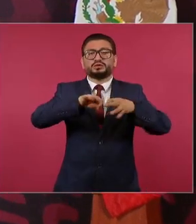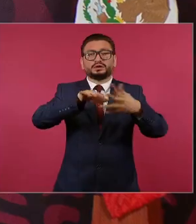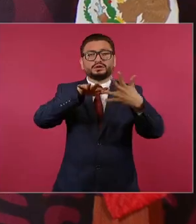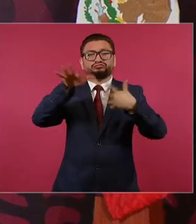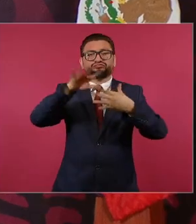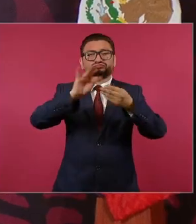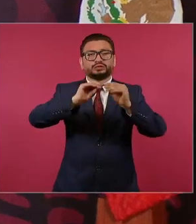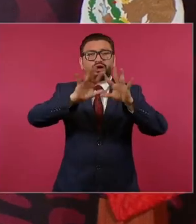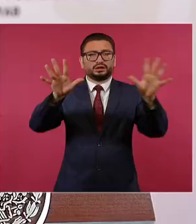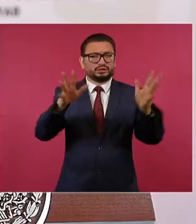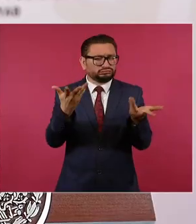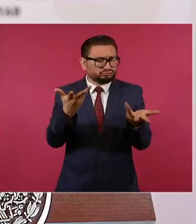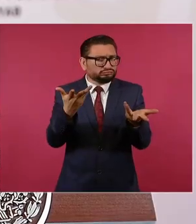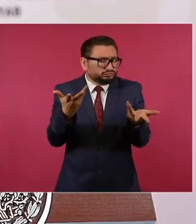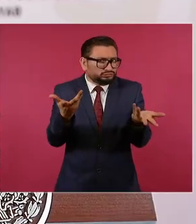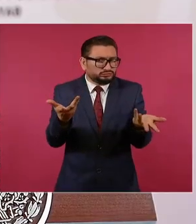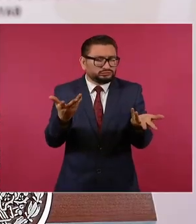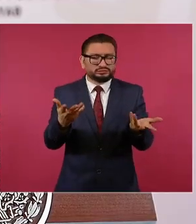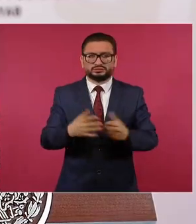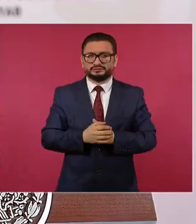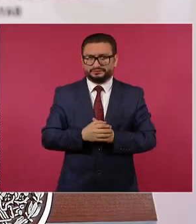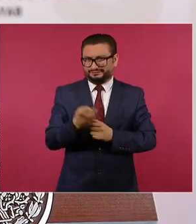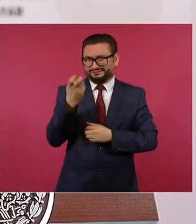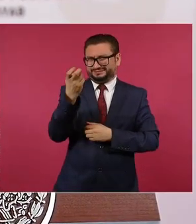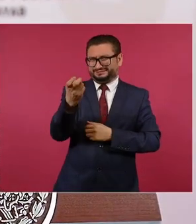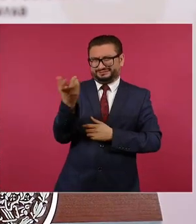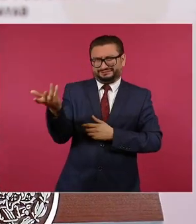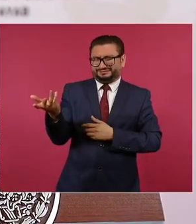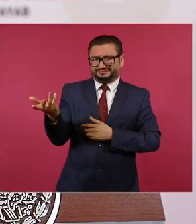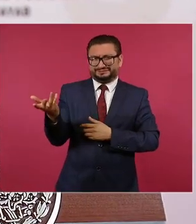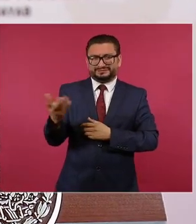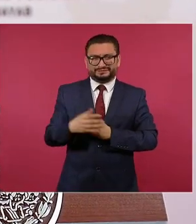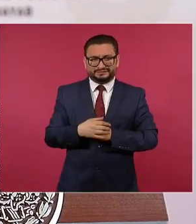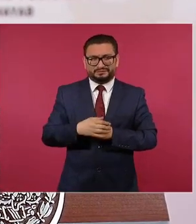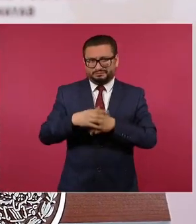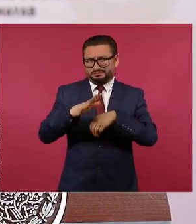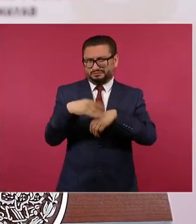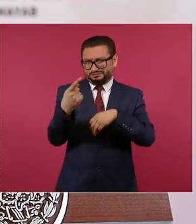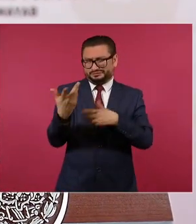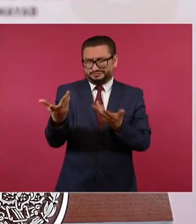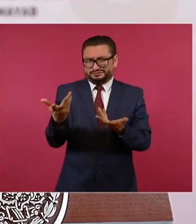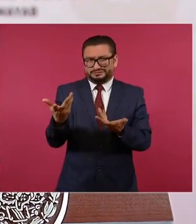Pero esto, y porque